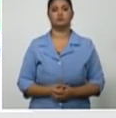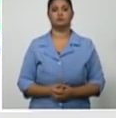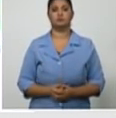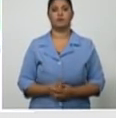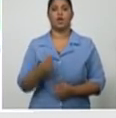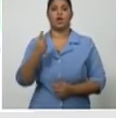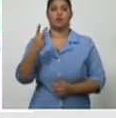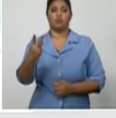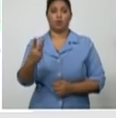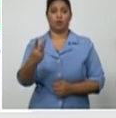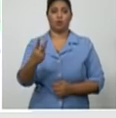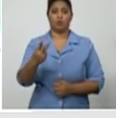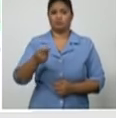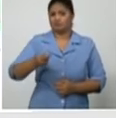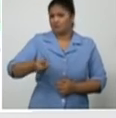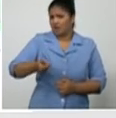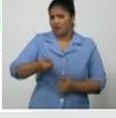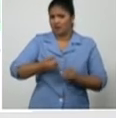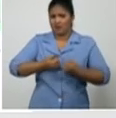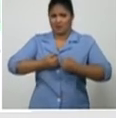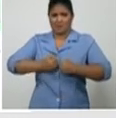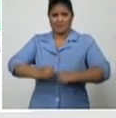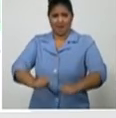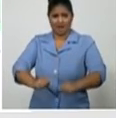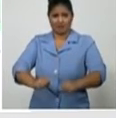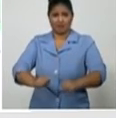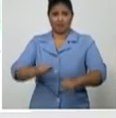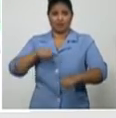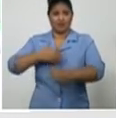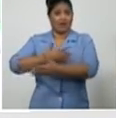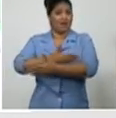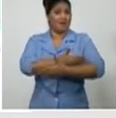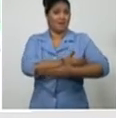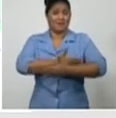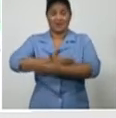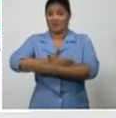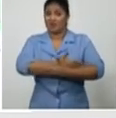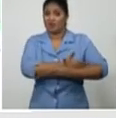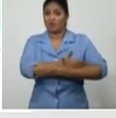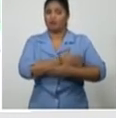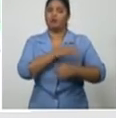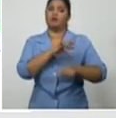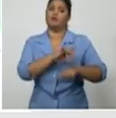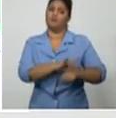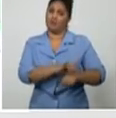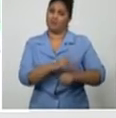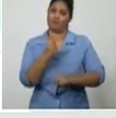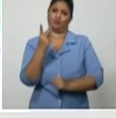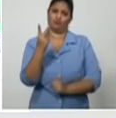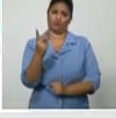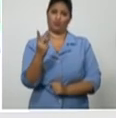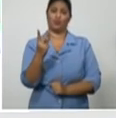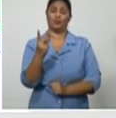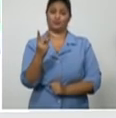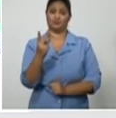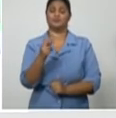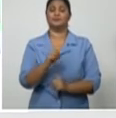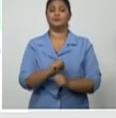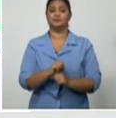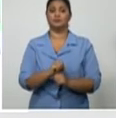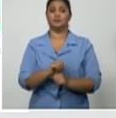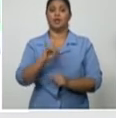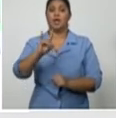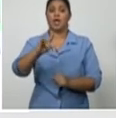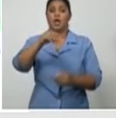nacidos, que además estos casos menores de 1 año, 9 son contactos de